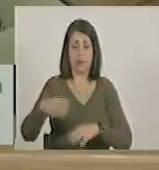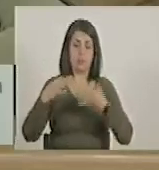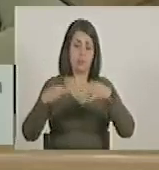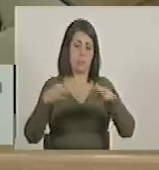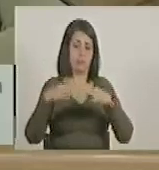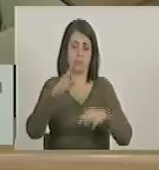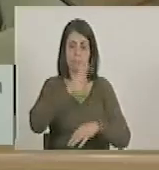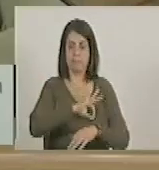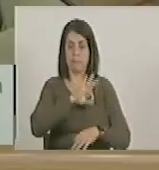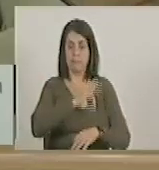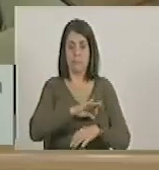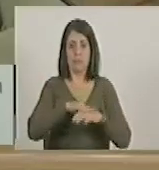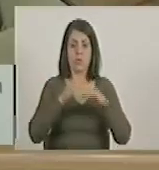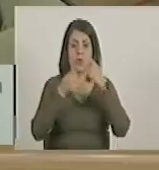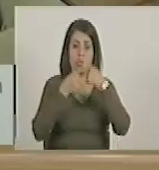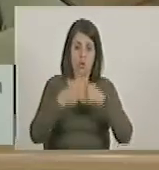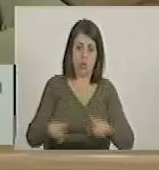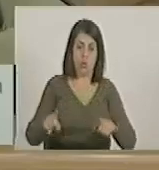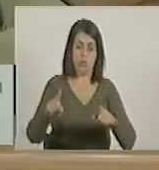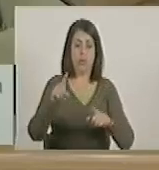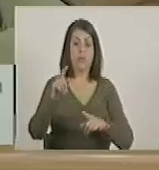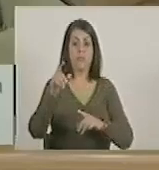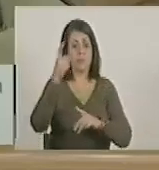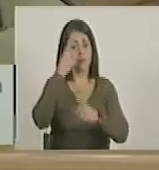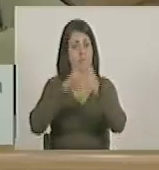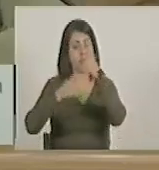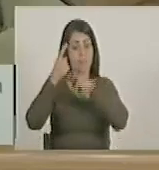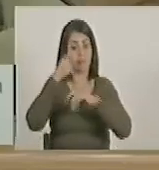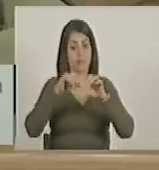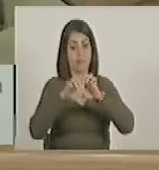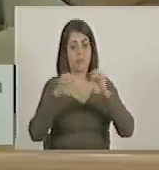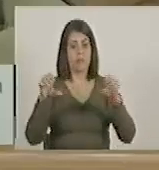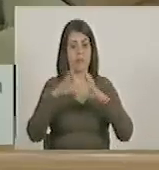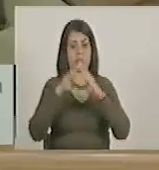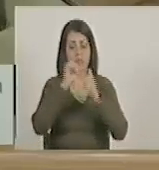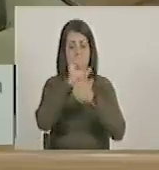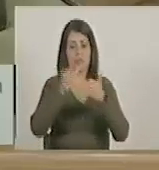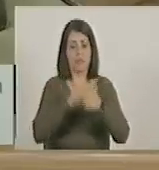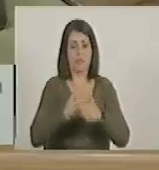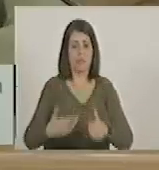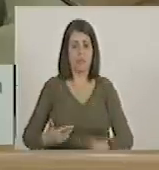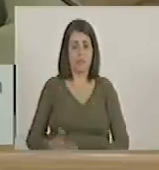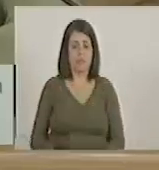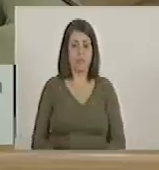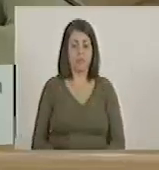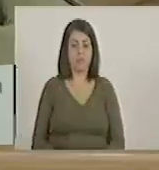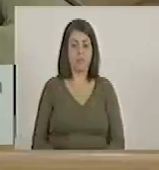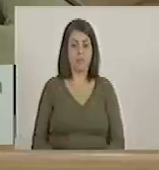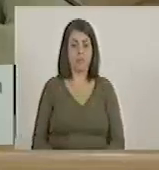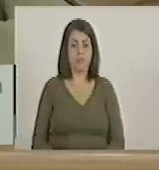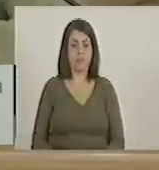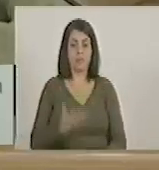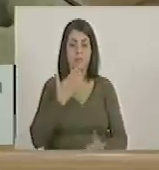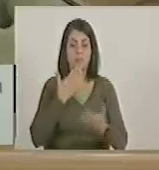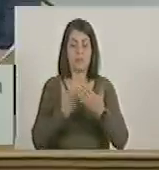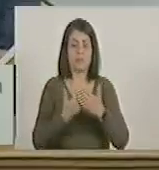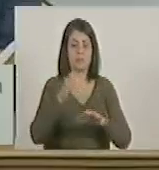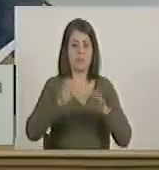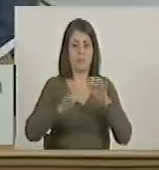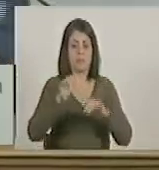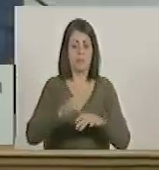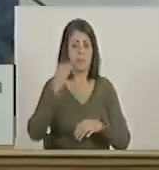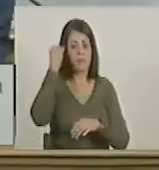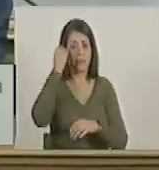desenvolvimiento social y otras formas de capacitación y educación. Es todo, vicepresidente. Gracias, secretaria.